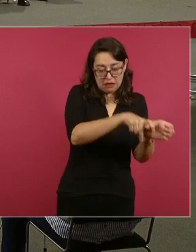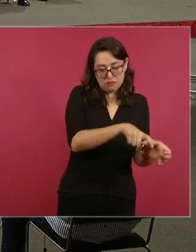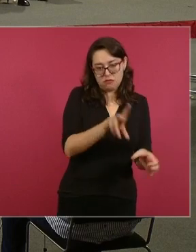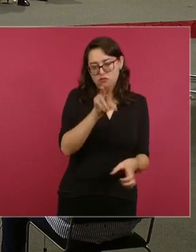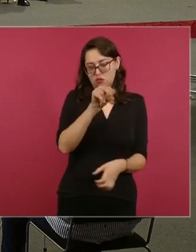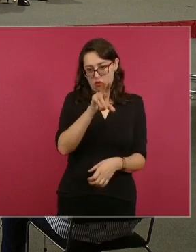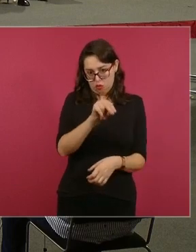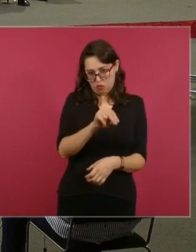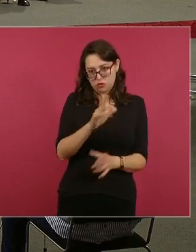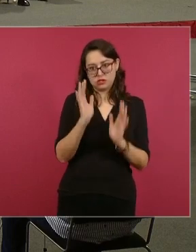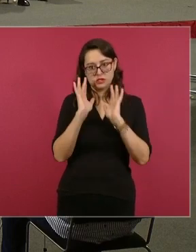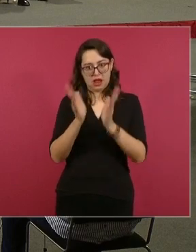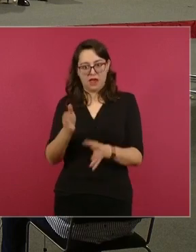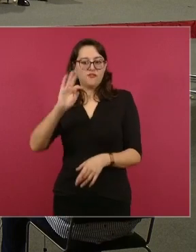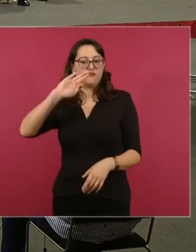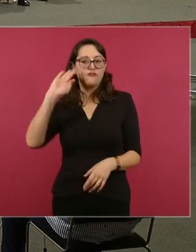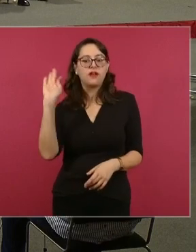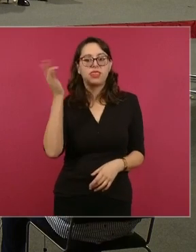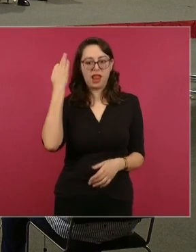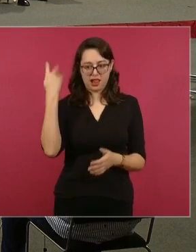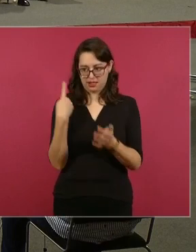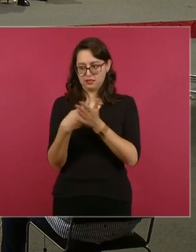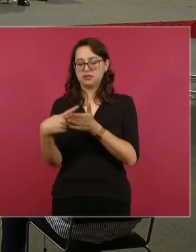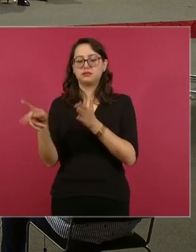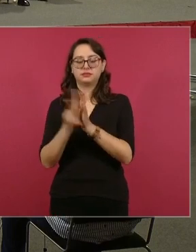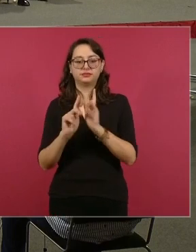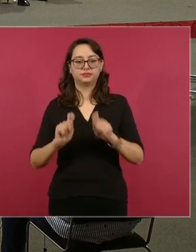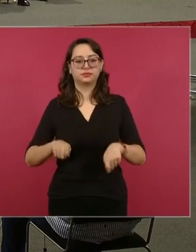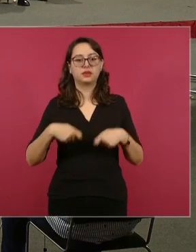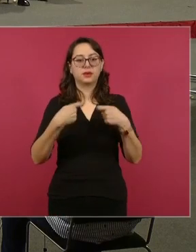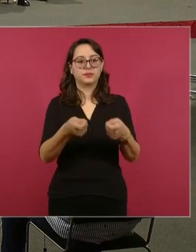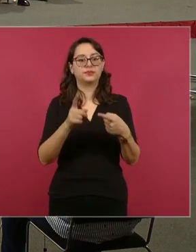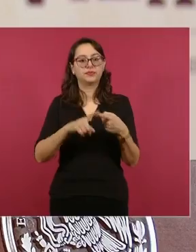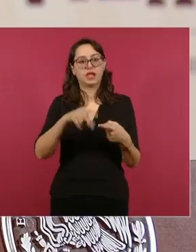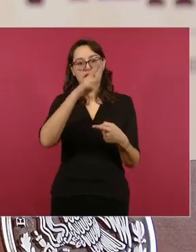donde lo estamos haciendo. Son Nayarit,